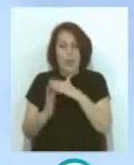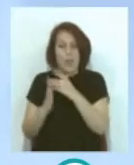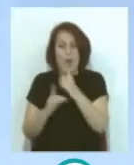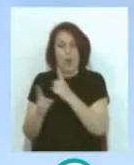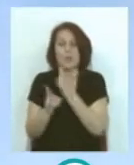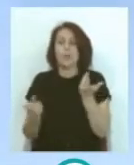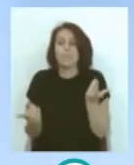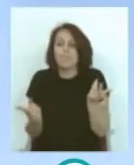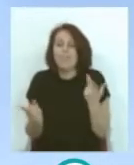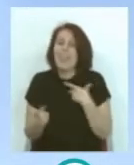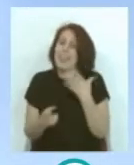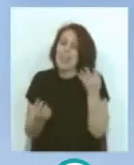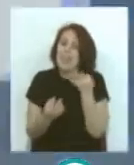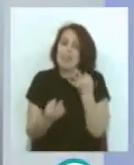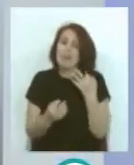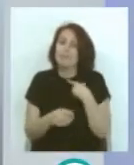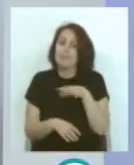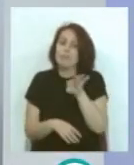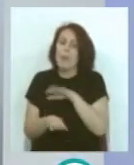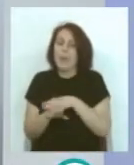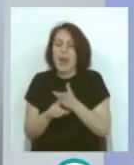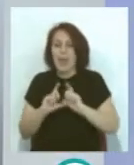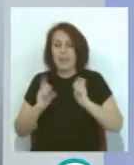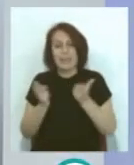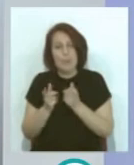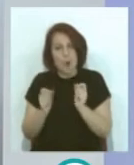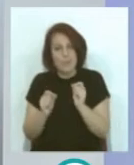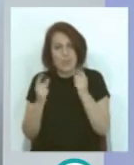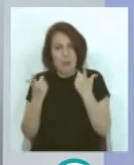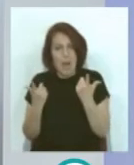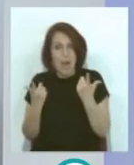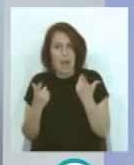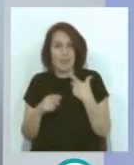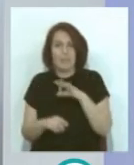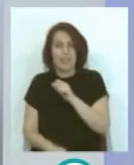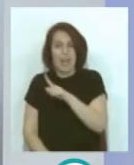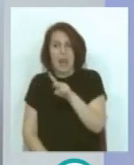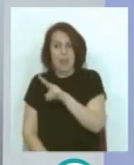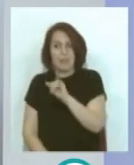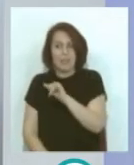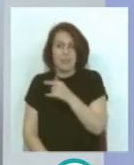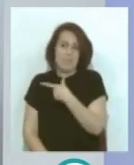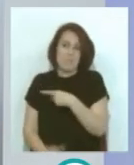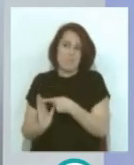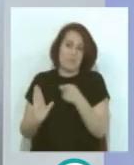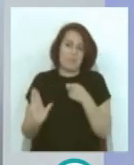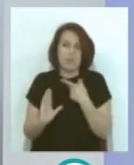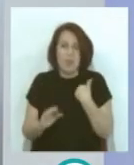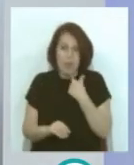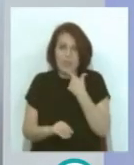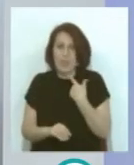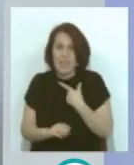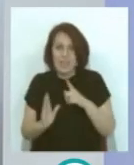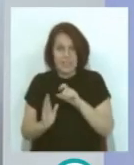que quizá debería ser opción al once inicial en detrimento de Salvi. Hay que indicar también de que Salvi hace